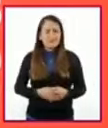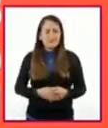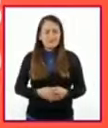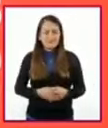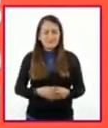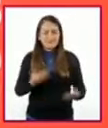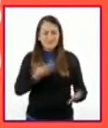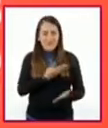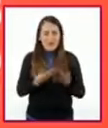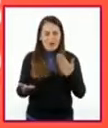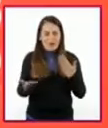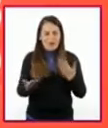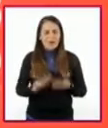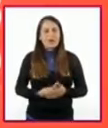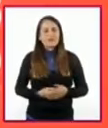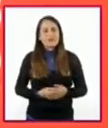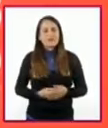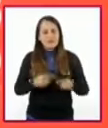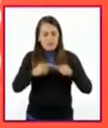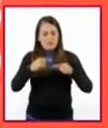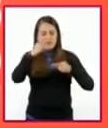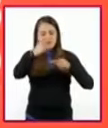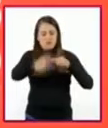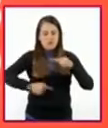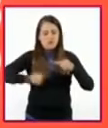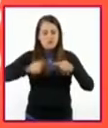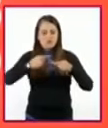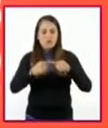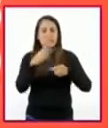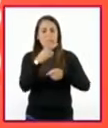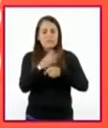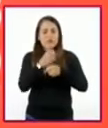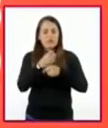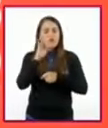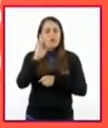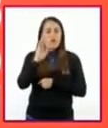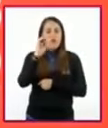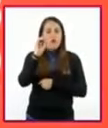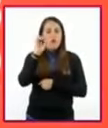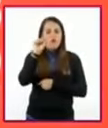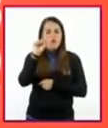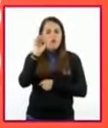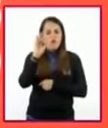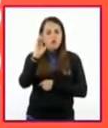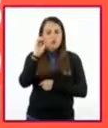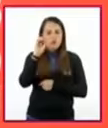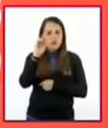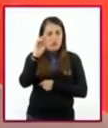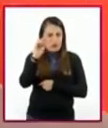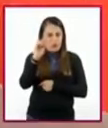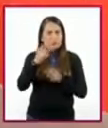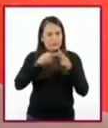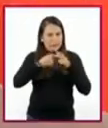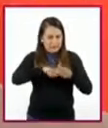es turno de darle la vuelta a otro ciclo, que es el fósforo. Así que, iniciemos.